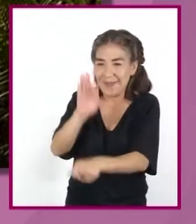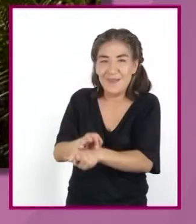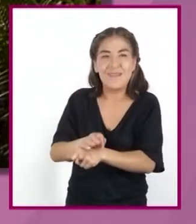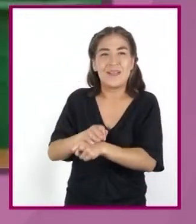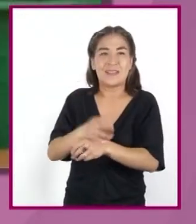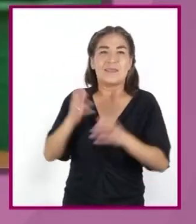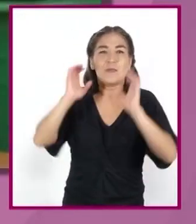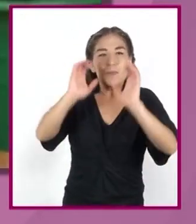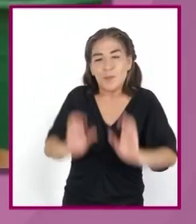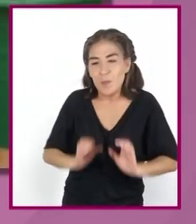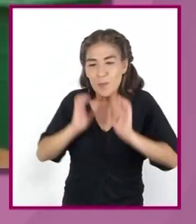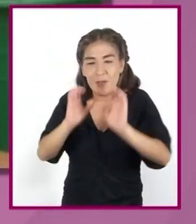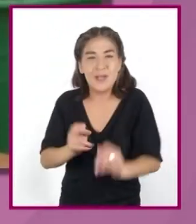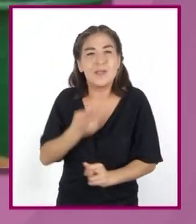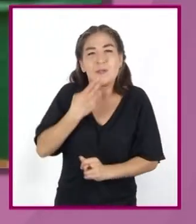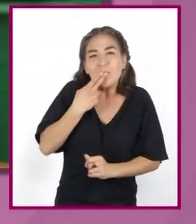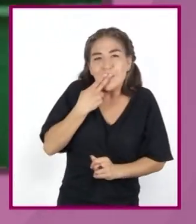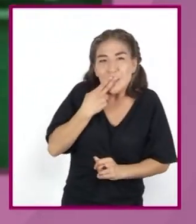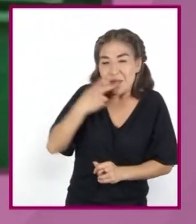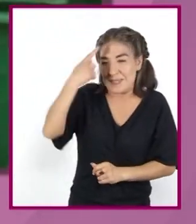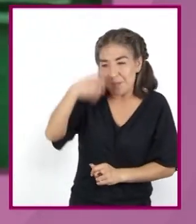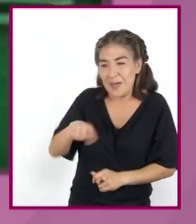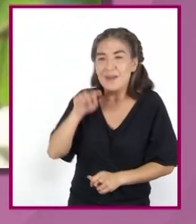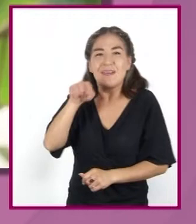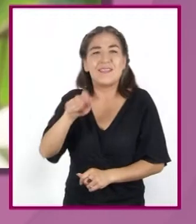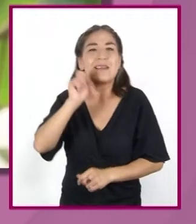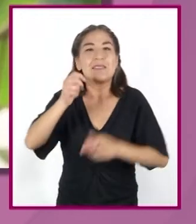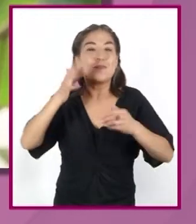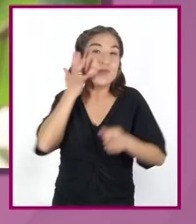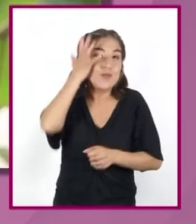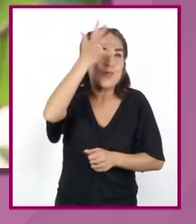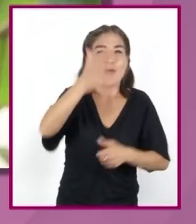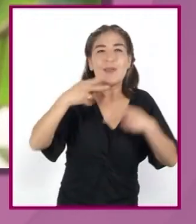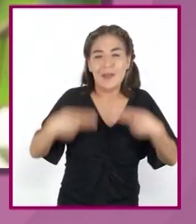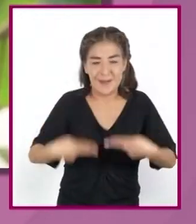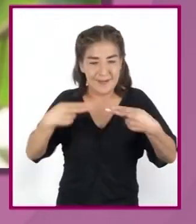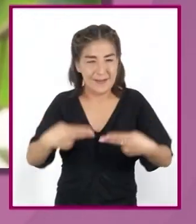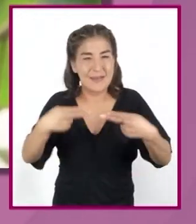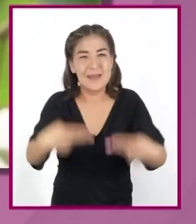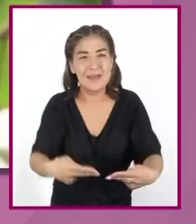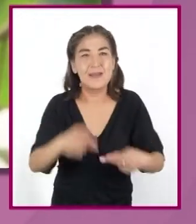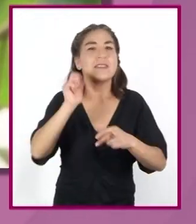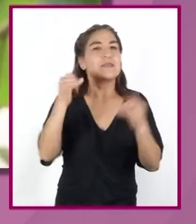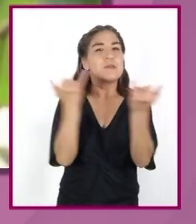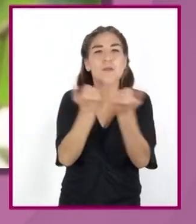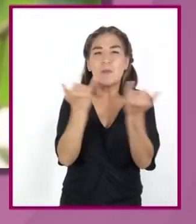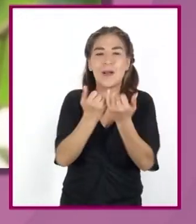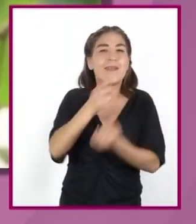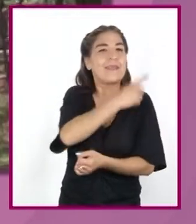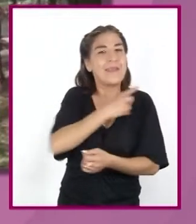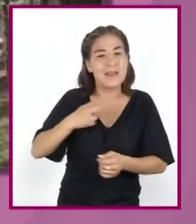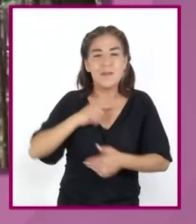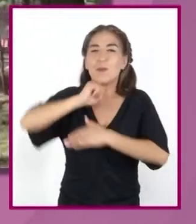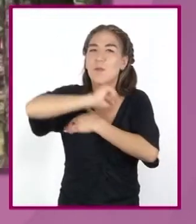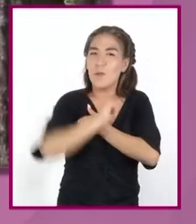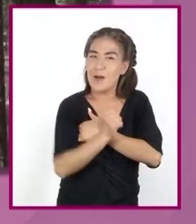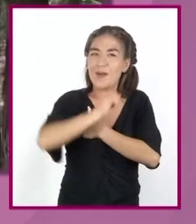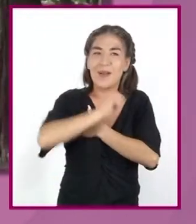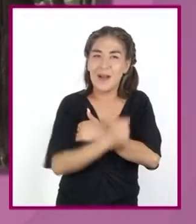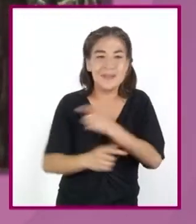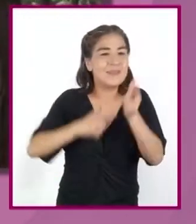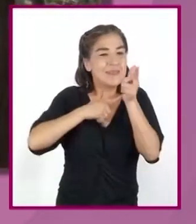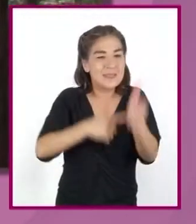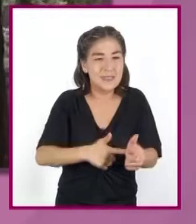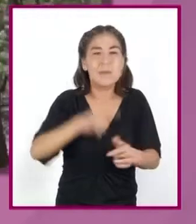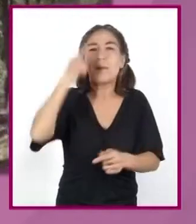la conserve y la utilice como una herencia que ha recibido y que quiere dejar de esa manera